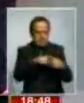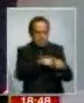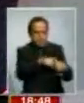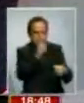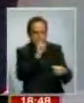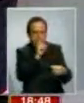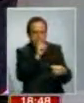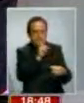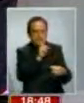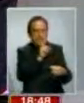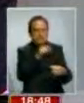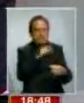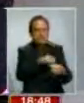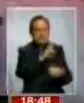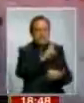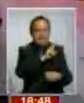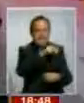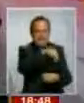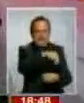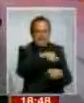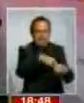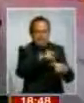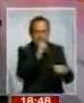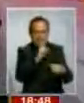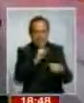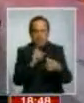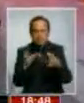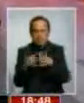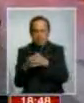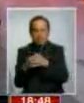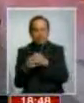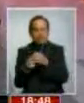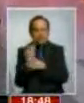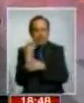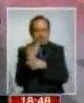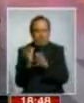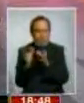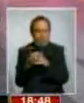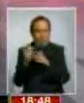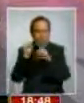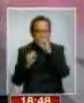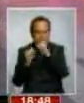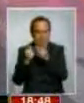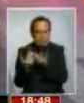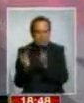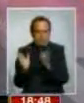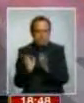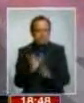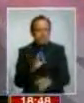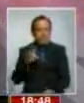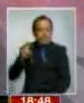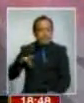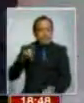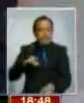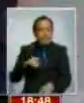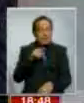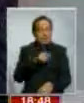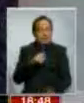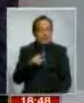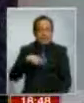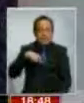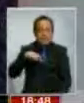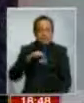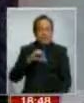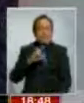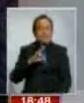con algunas señales incluso tristonas, ¿para qué andamos con cuentos? O sea, la senadora Pérez, por ejemplo, obtuvo,